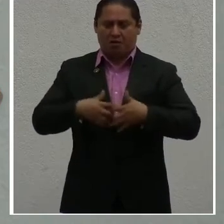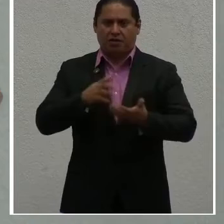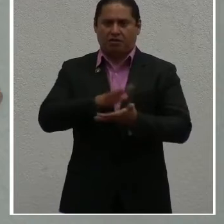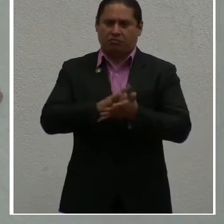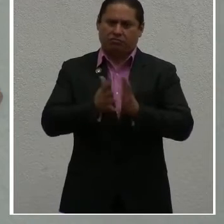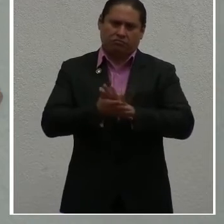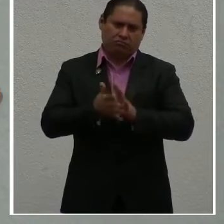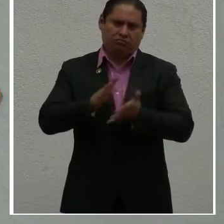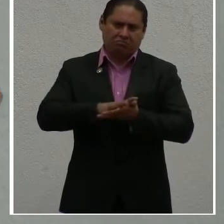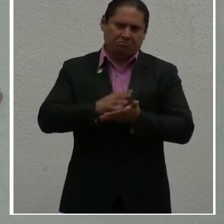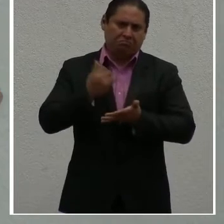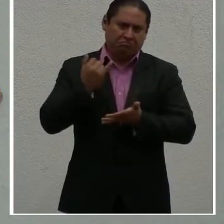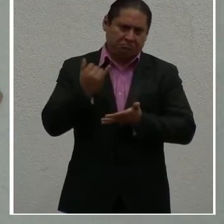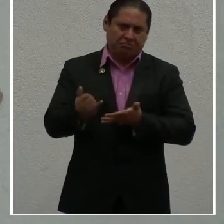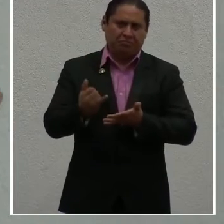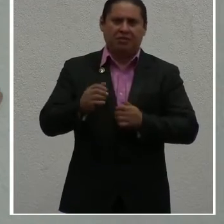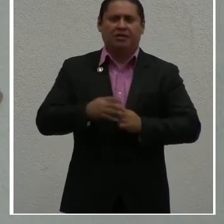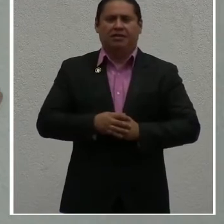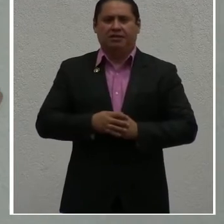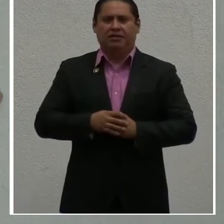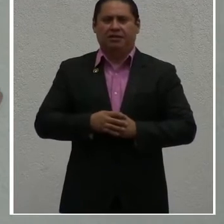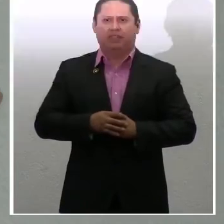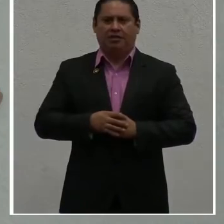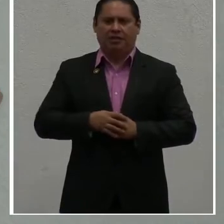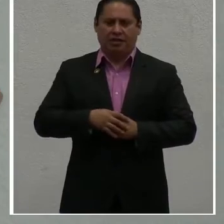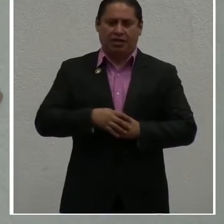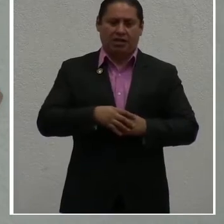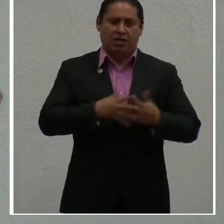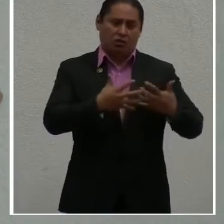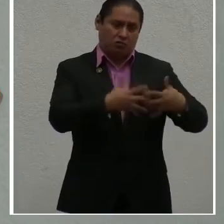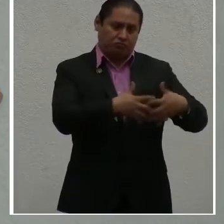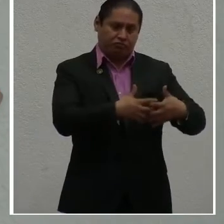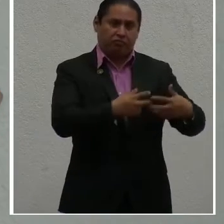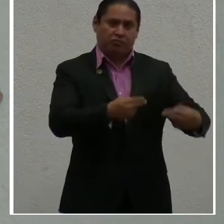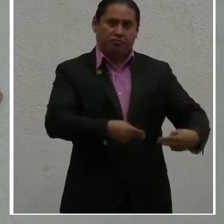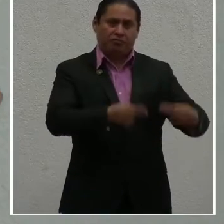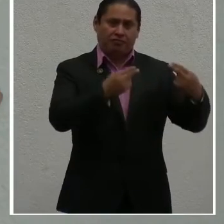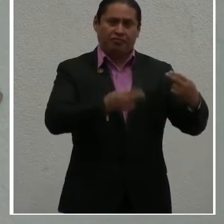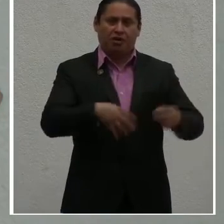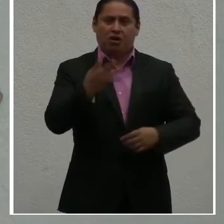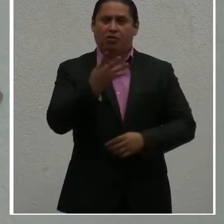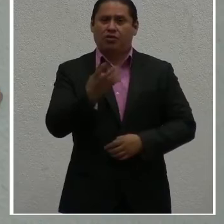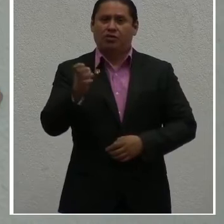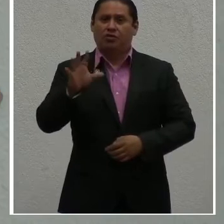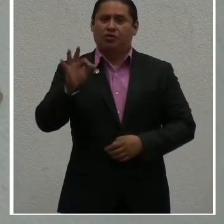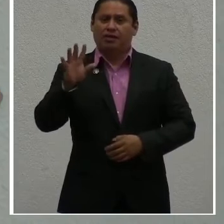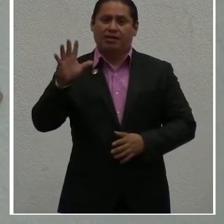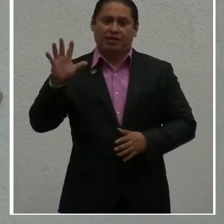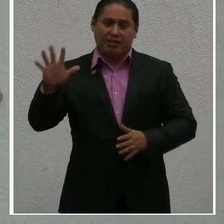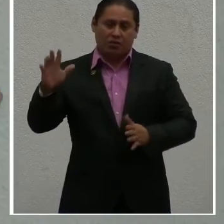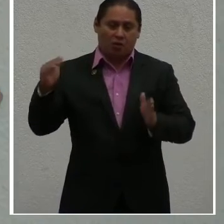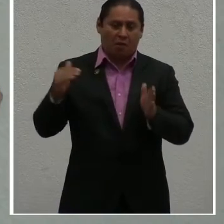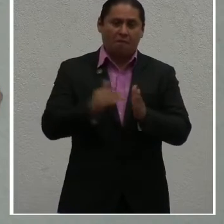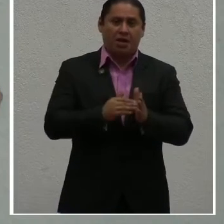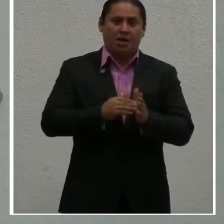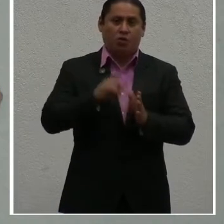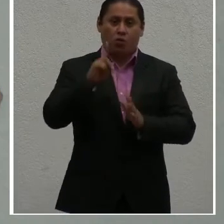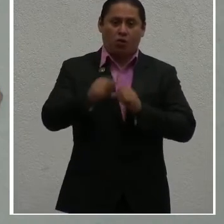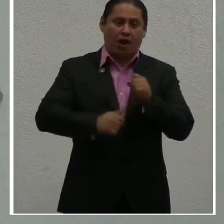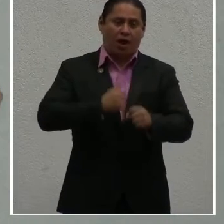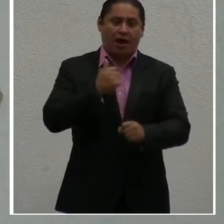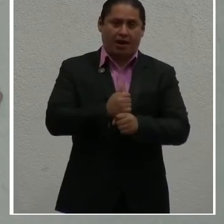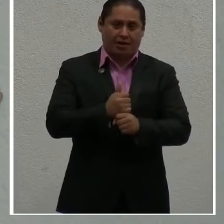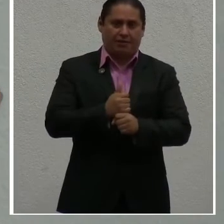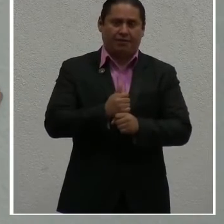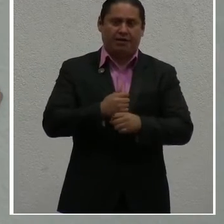licencia de alineamiento y factibilidad de uso de suelo, paga 445 mil pesos anuales. Las